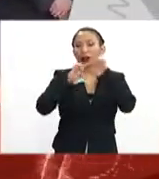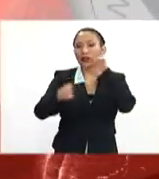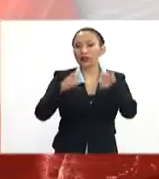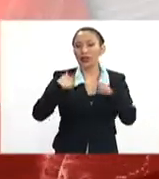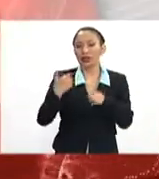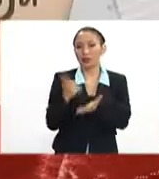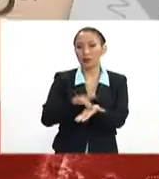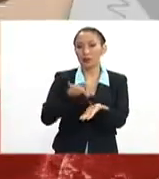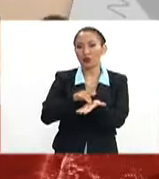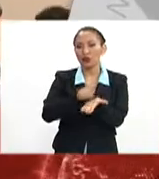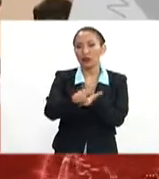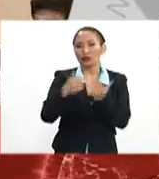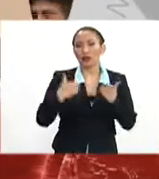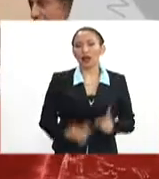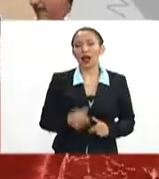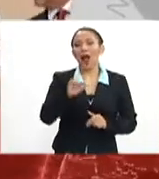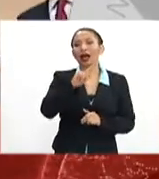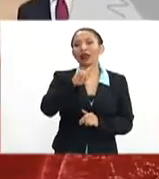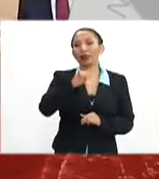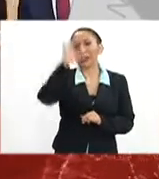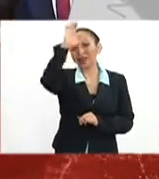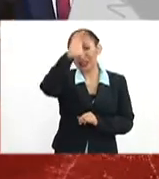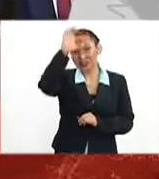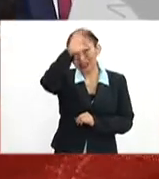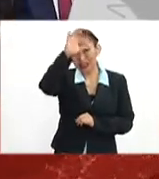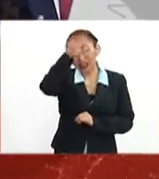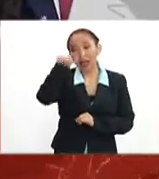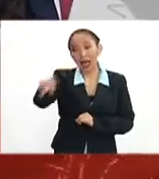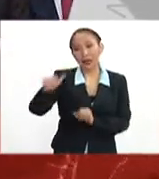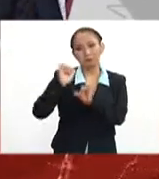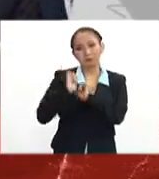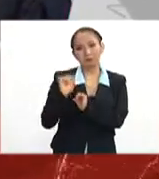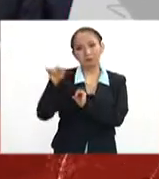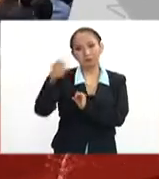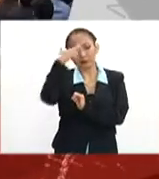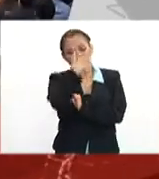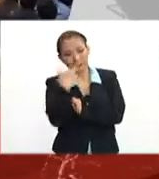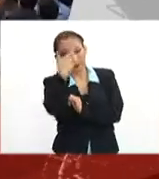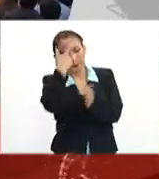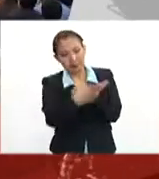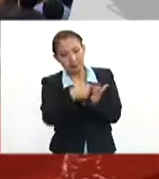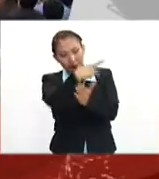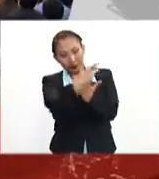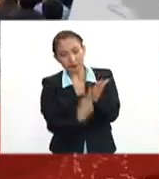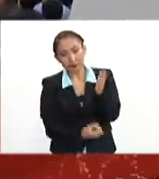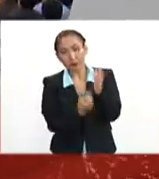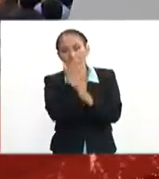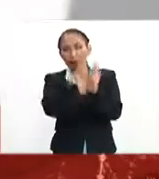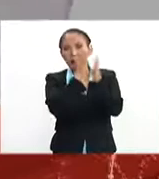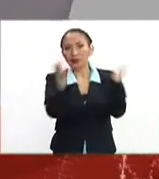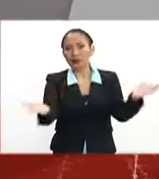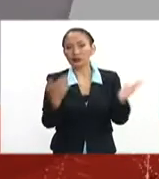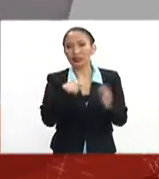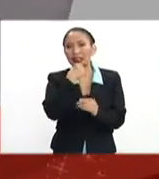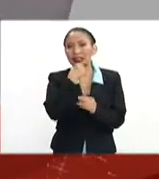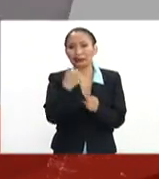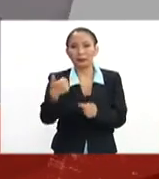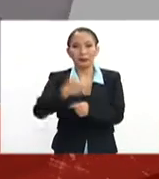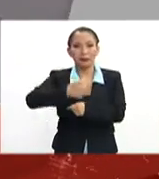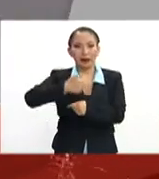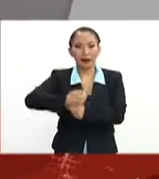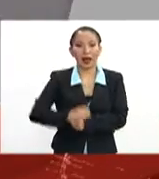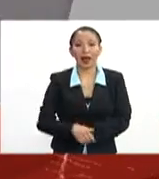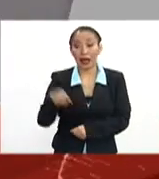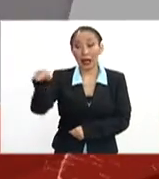activistas. La Academia Mexicana de las Ciencias será la encargada de revisar los contenidos de los nuevos libros de texto. La Academia